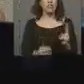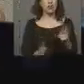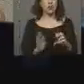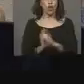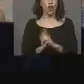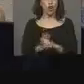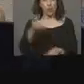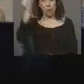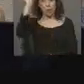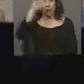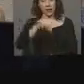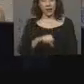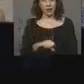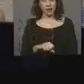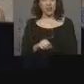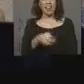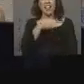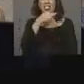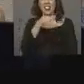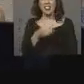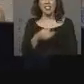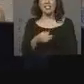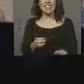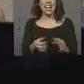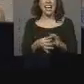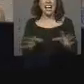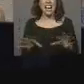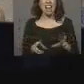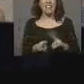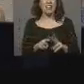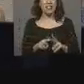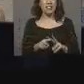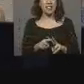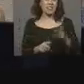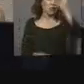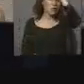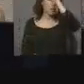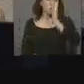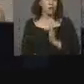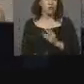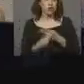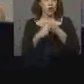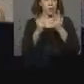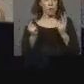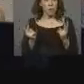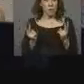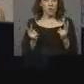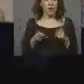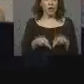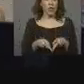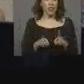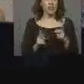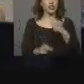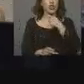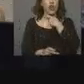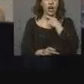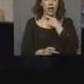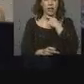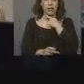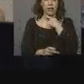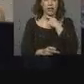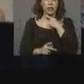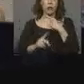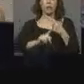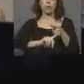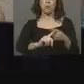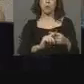Código Penal, que habla de los agravios inferidos por funcionarios públicos a los derechos garantizados por